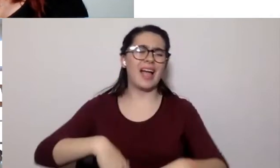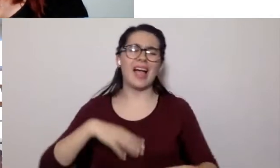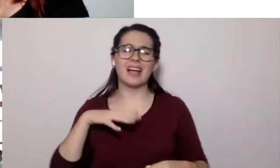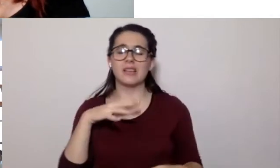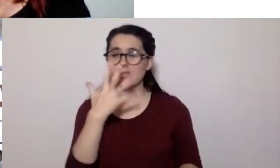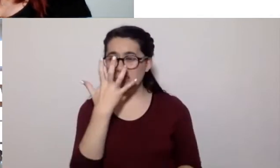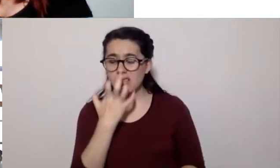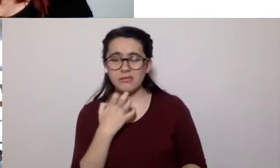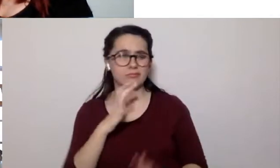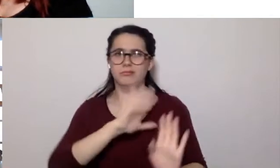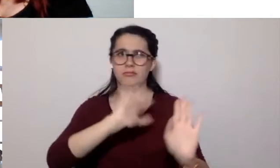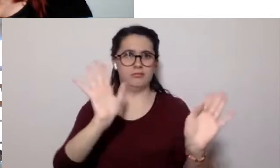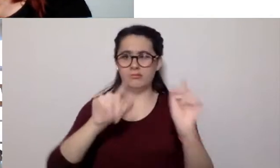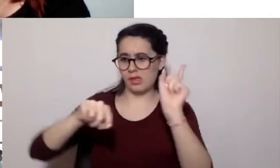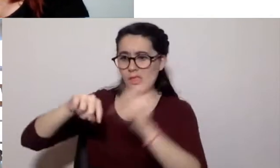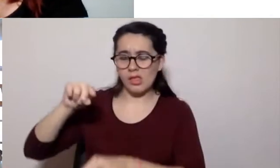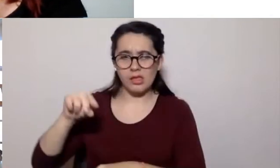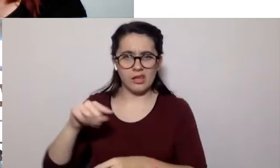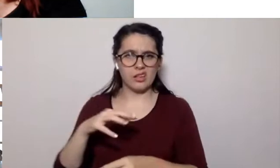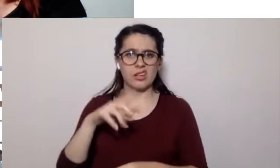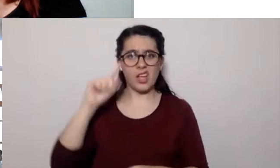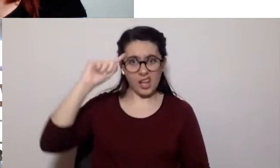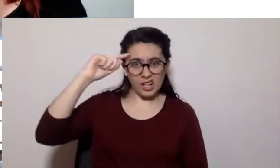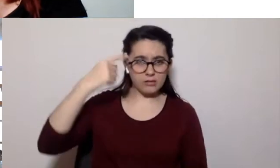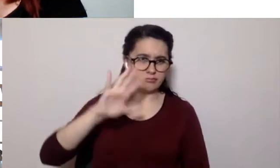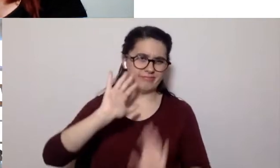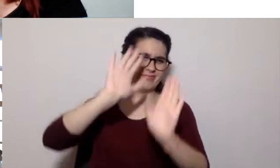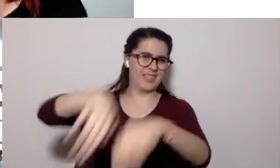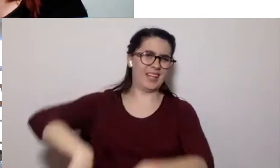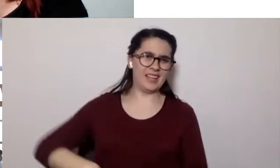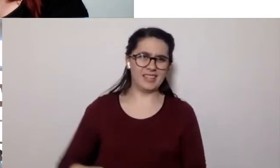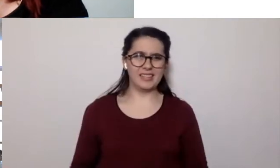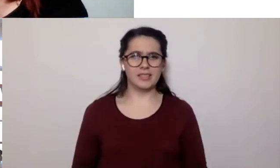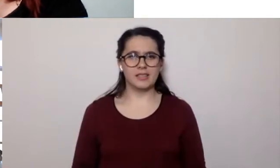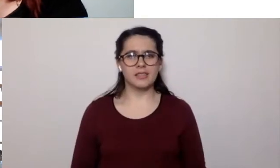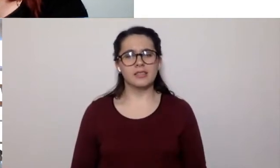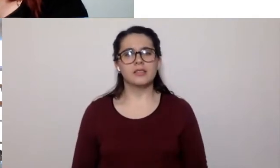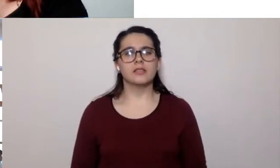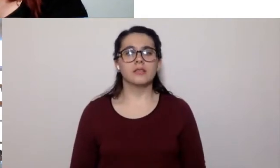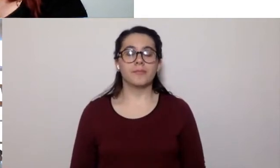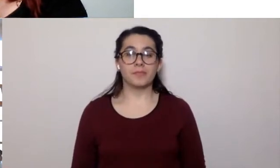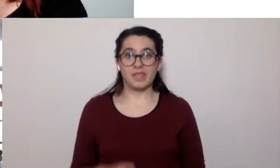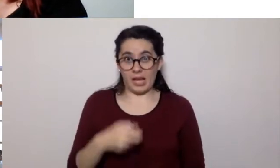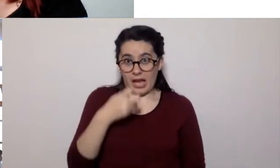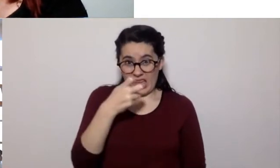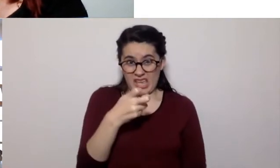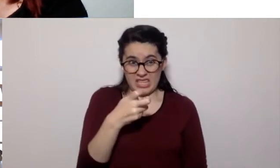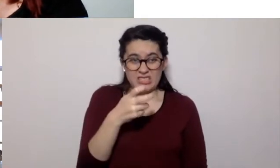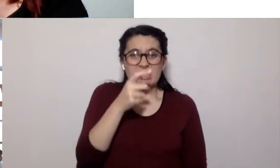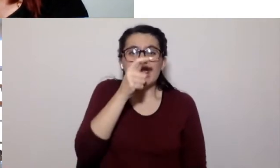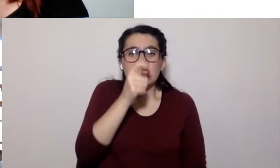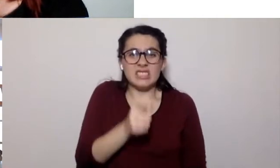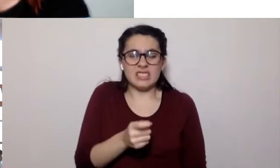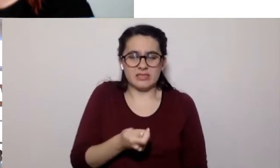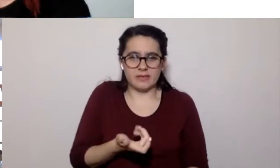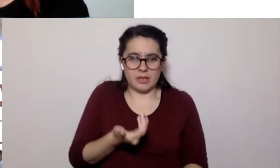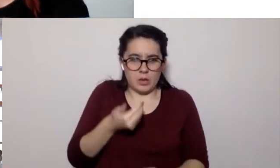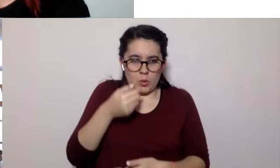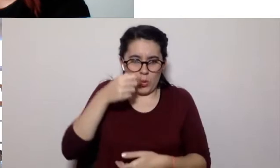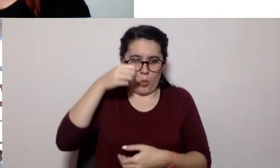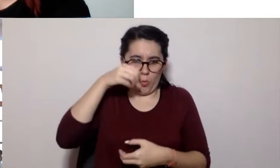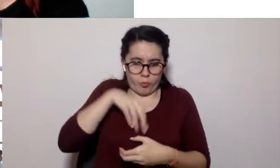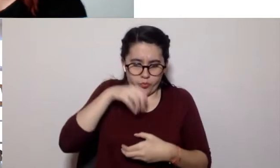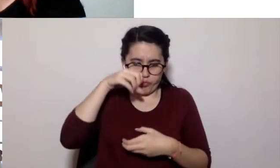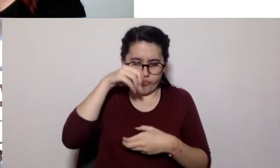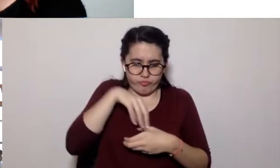¿no? Y en realidad eso es nada más guardarte la emoción y que luego salga de